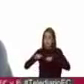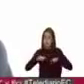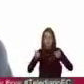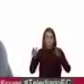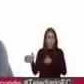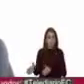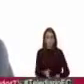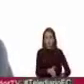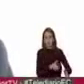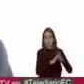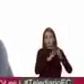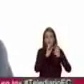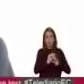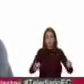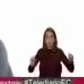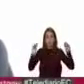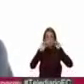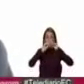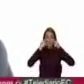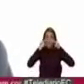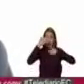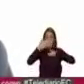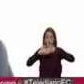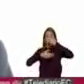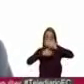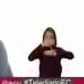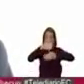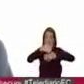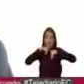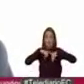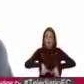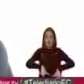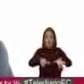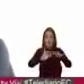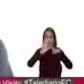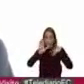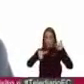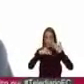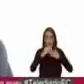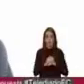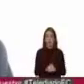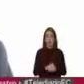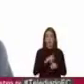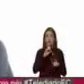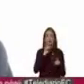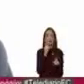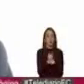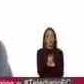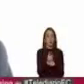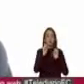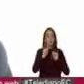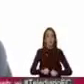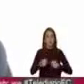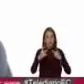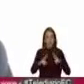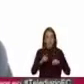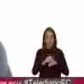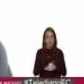no estén dispuestos a colaborar también con esta situación que está viviendo todo el país. Y obviamente otros ajustes vienen por el lado